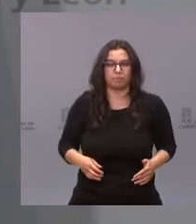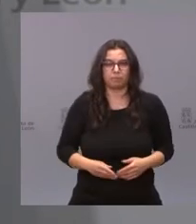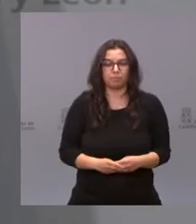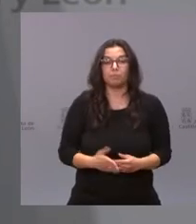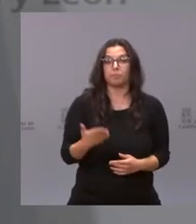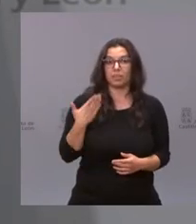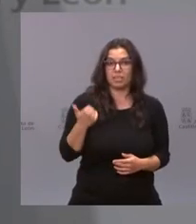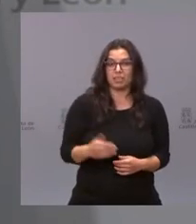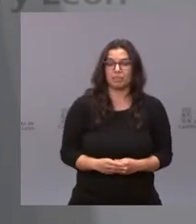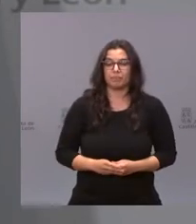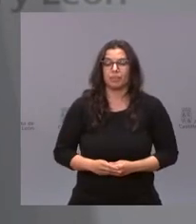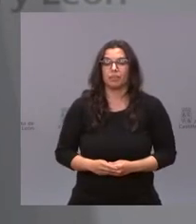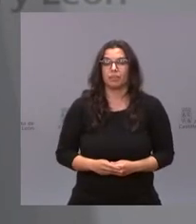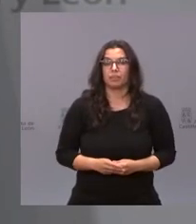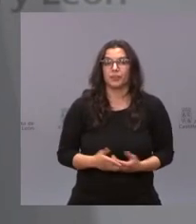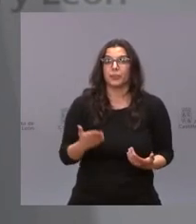Ayer hubo